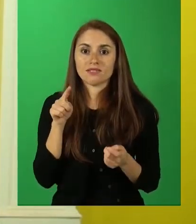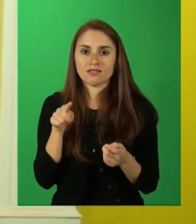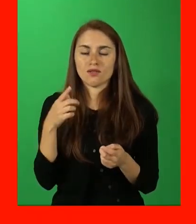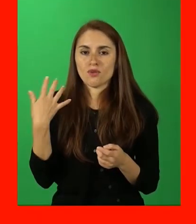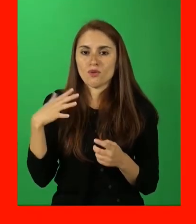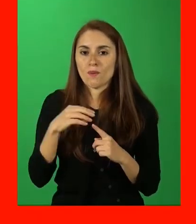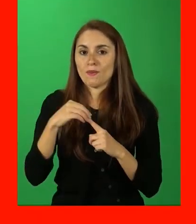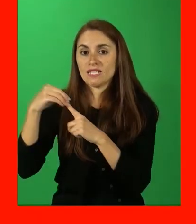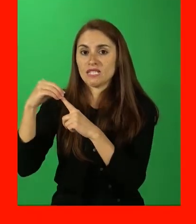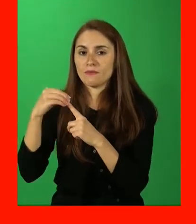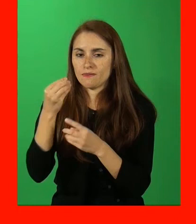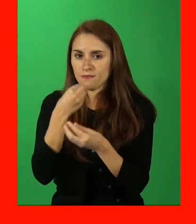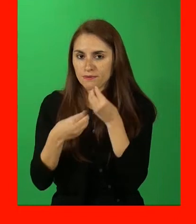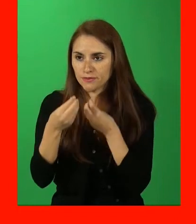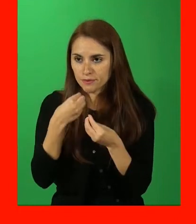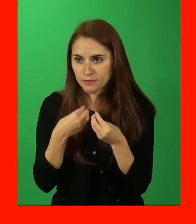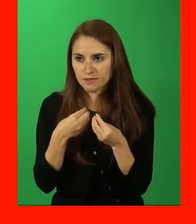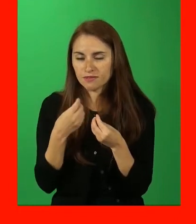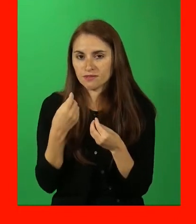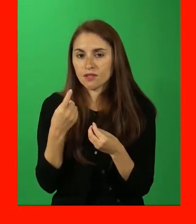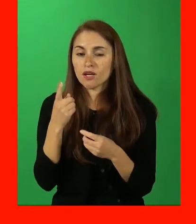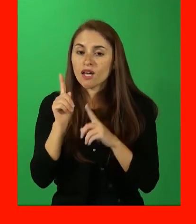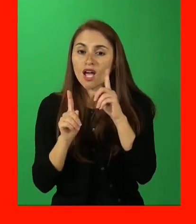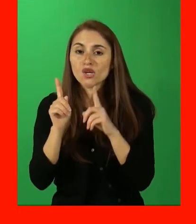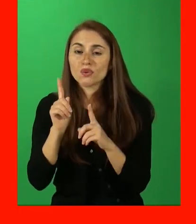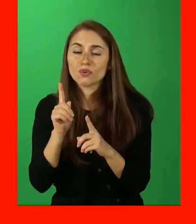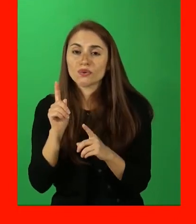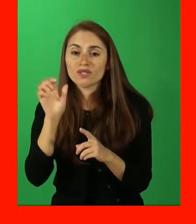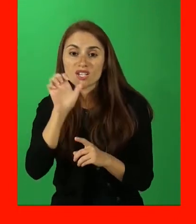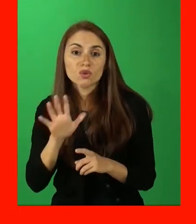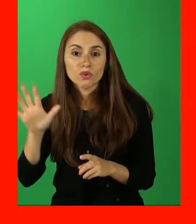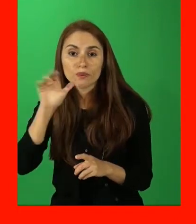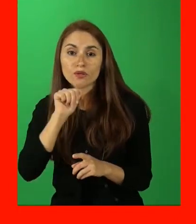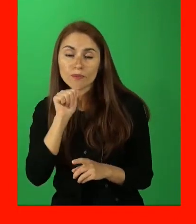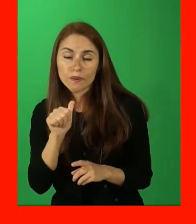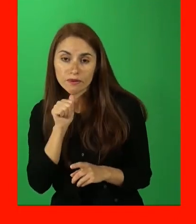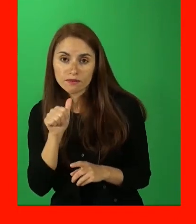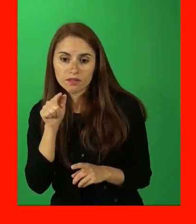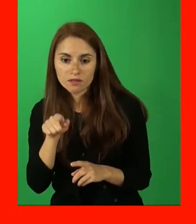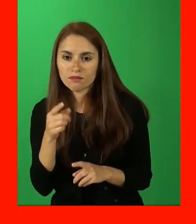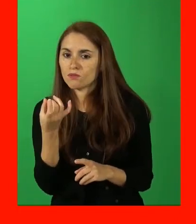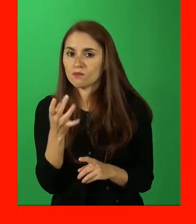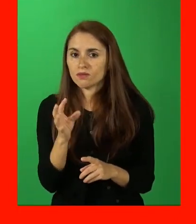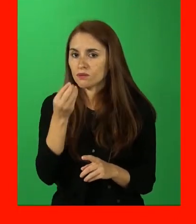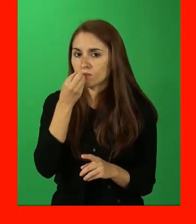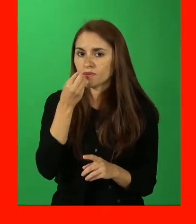alimento de muchos europeos pobres, ¿ya?